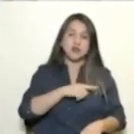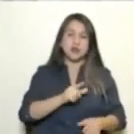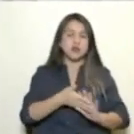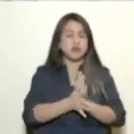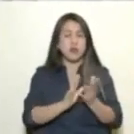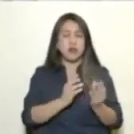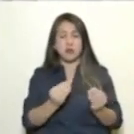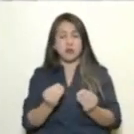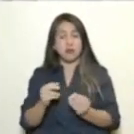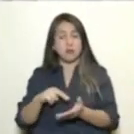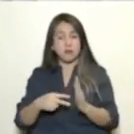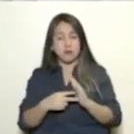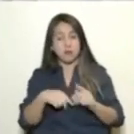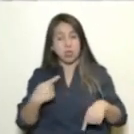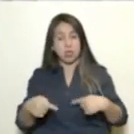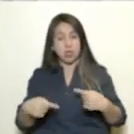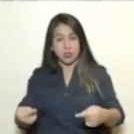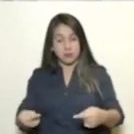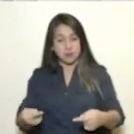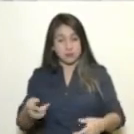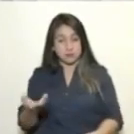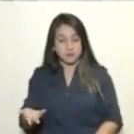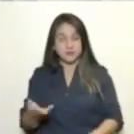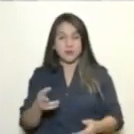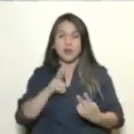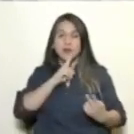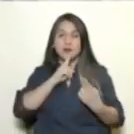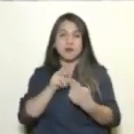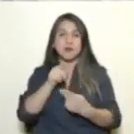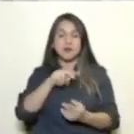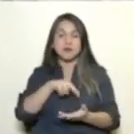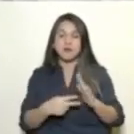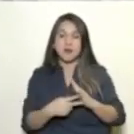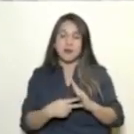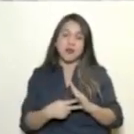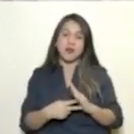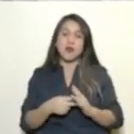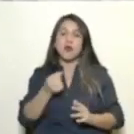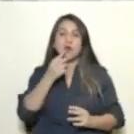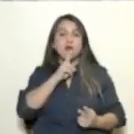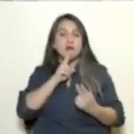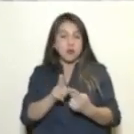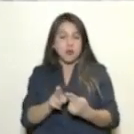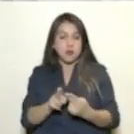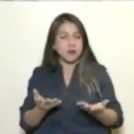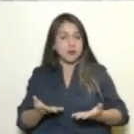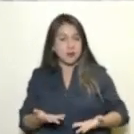yo, todo lo que pasó. La respuesta a esa crisis, ¿cuál fue?